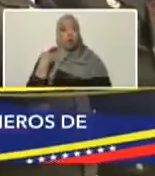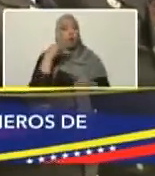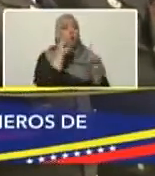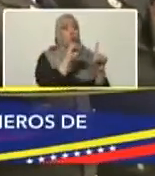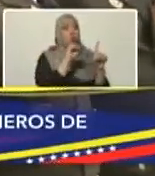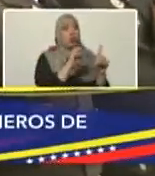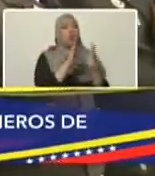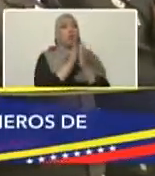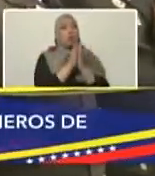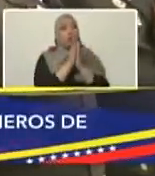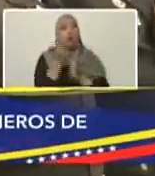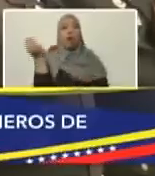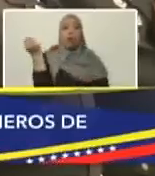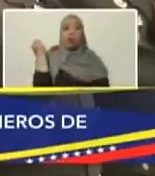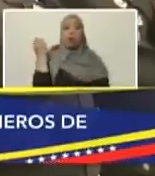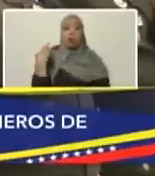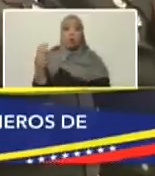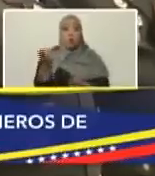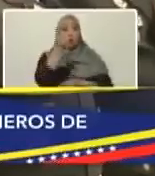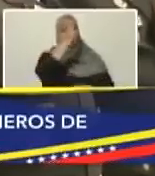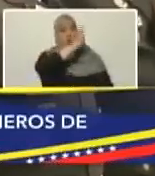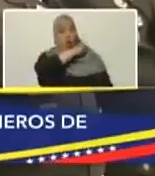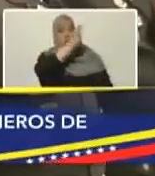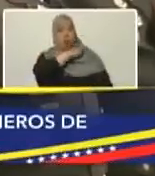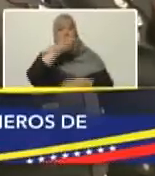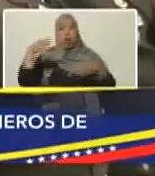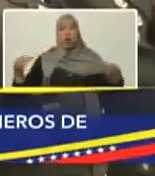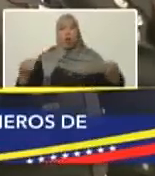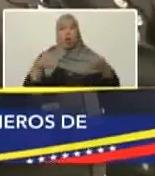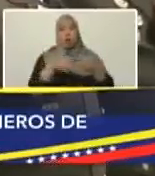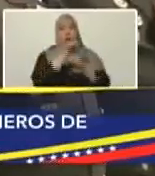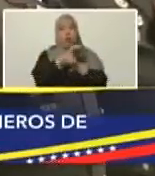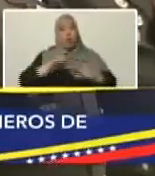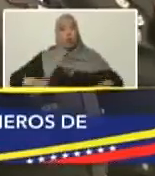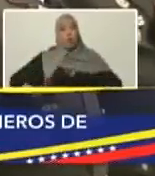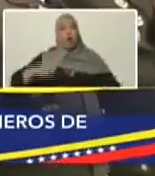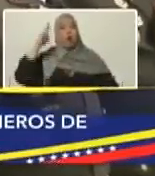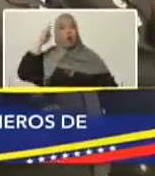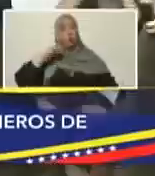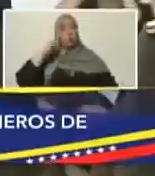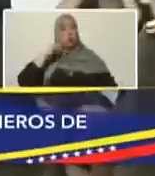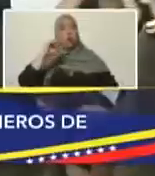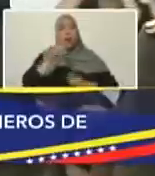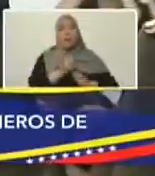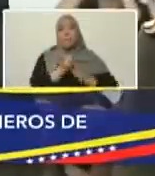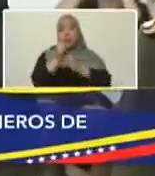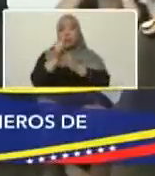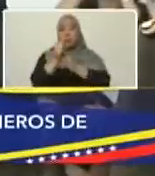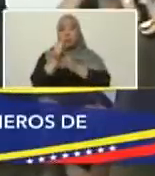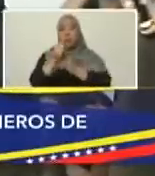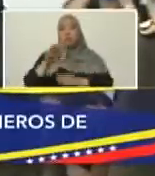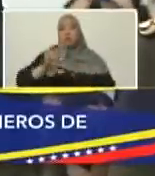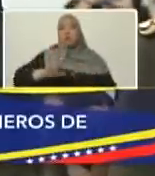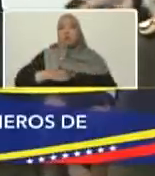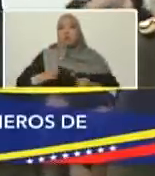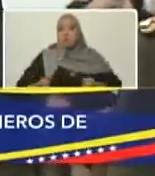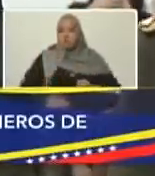para recibir el grado de general de brigada de la Guardia Nacional Bolivariana. Con espíritu